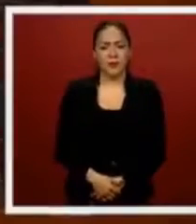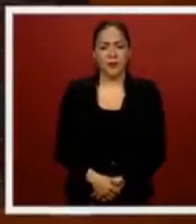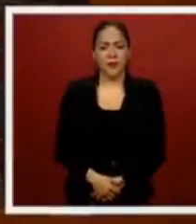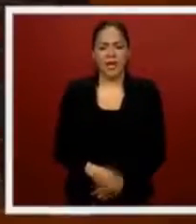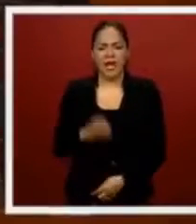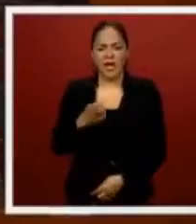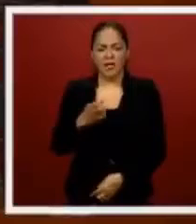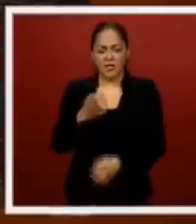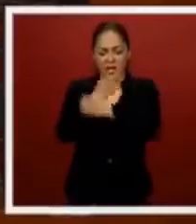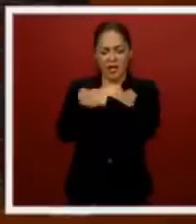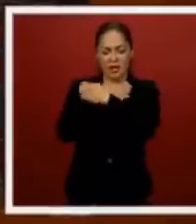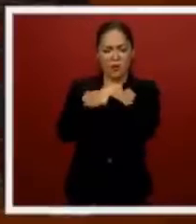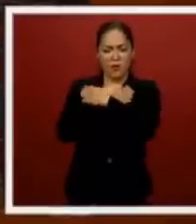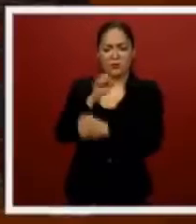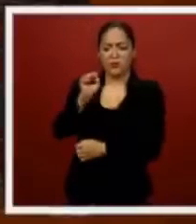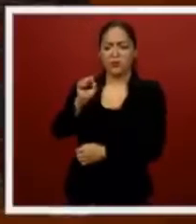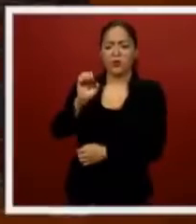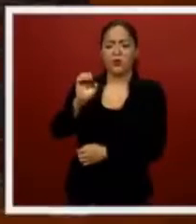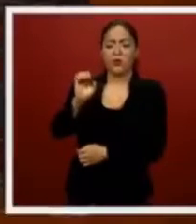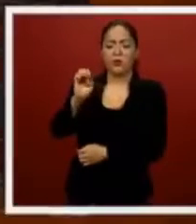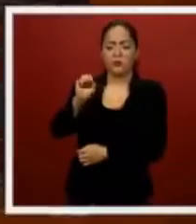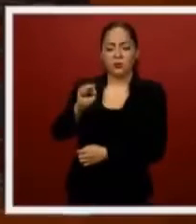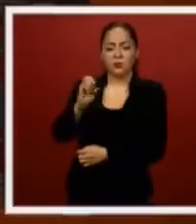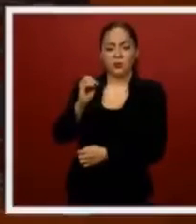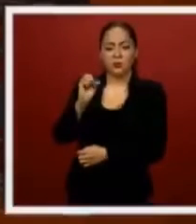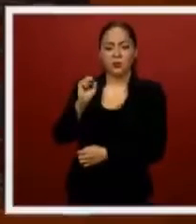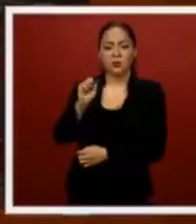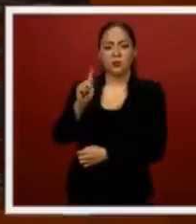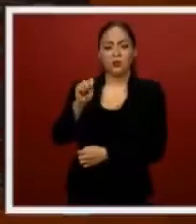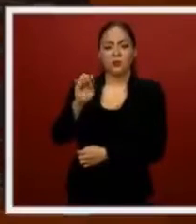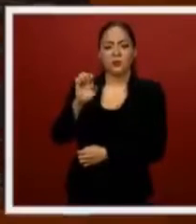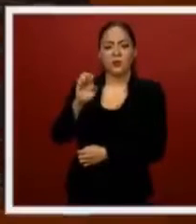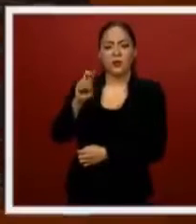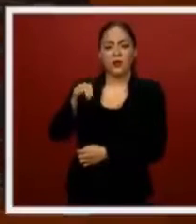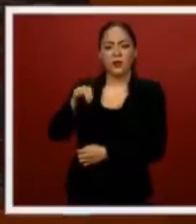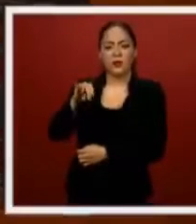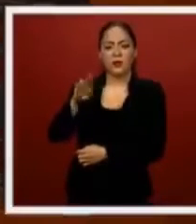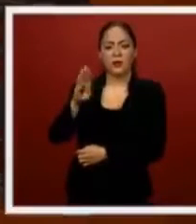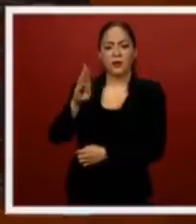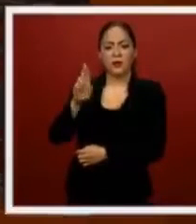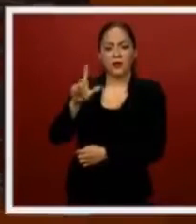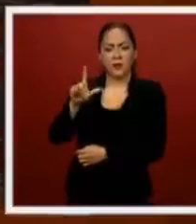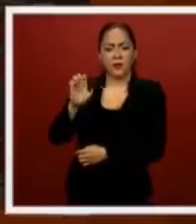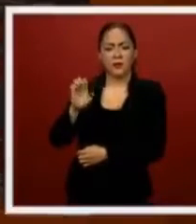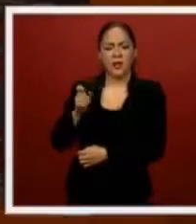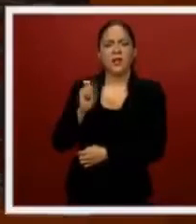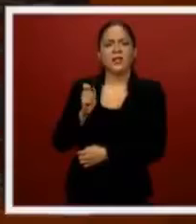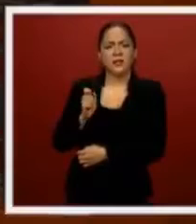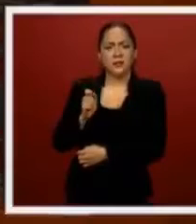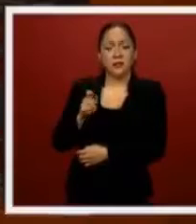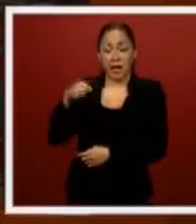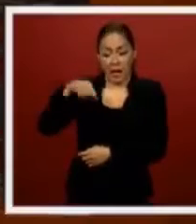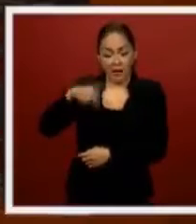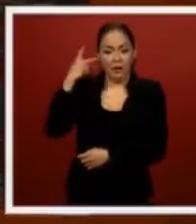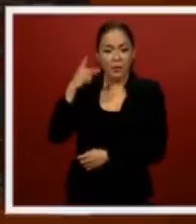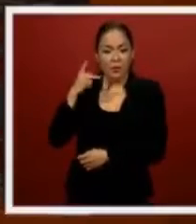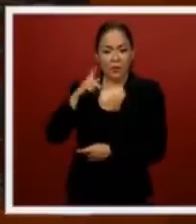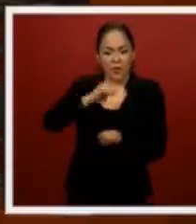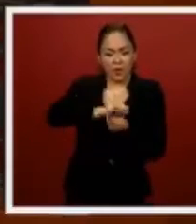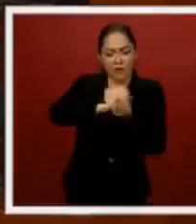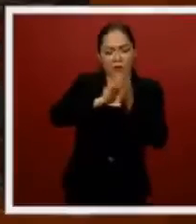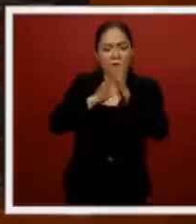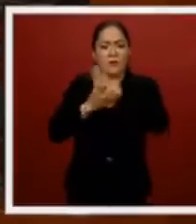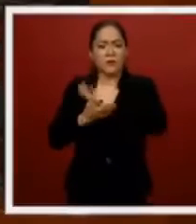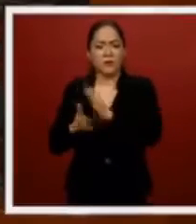este concepto es muy importante. Recordemos que en Puebla el proyecto de transformación educativa se